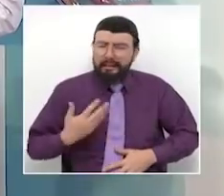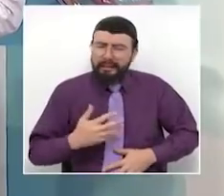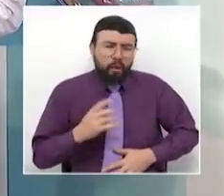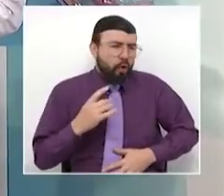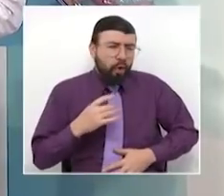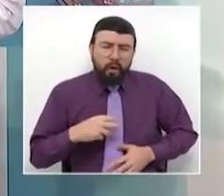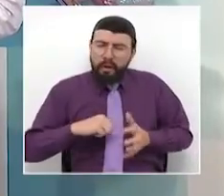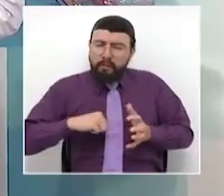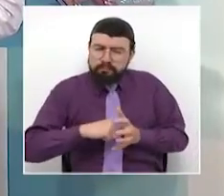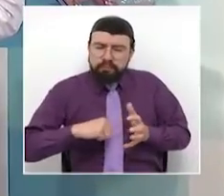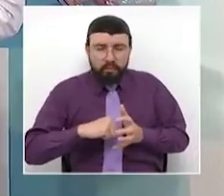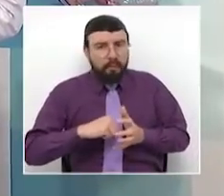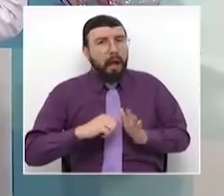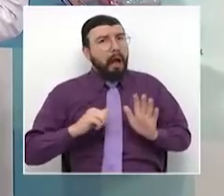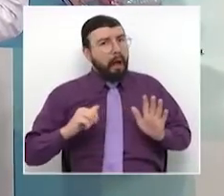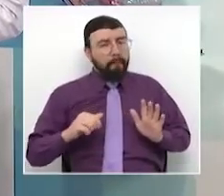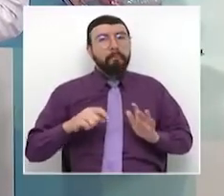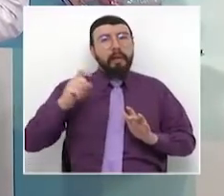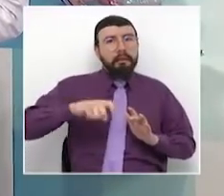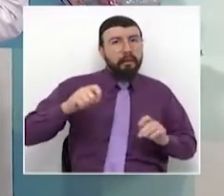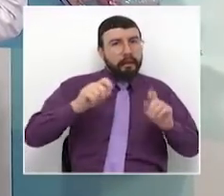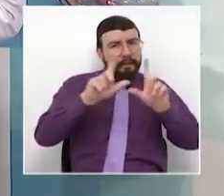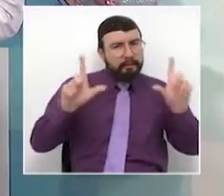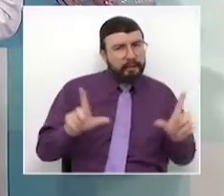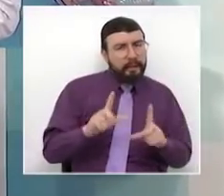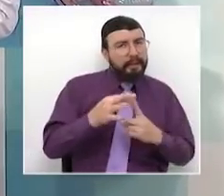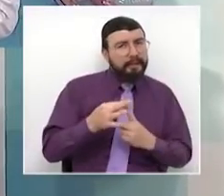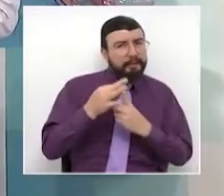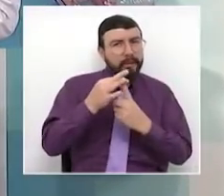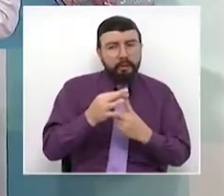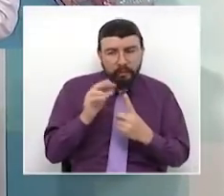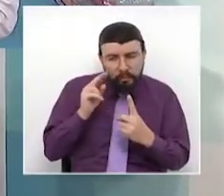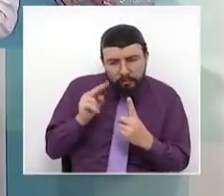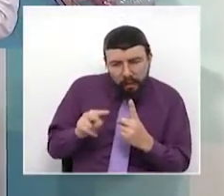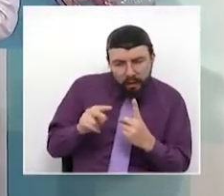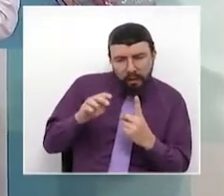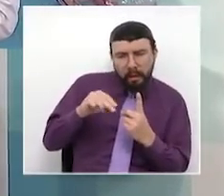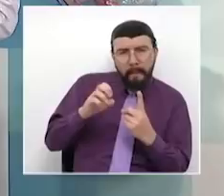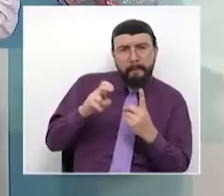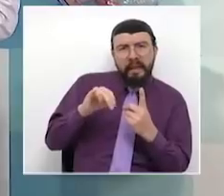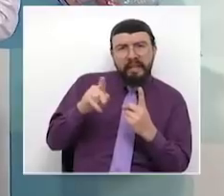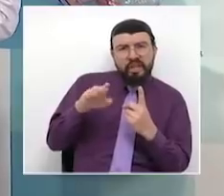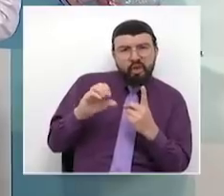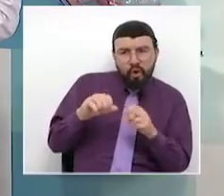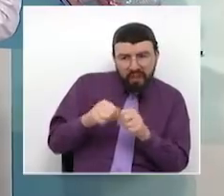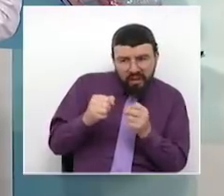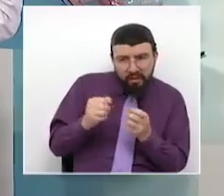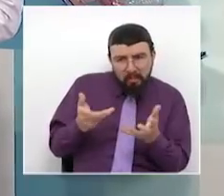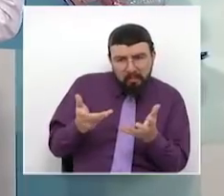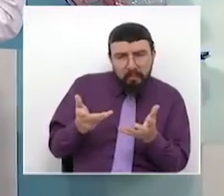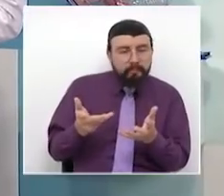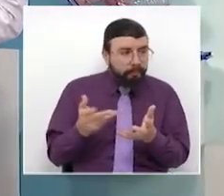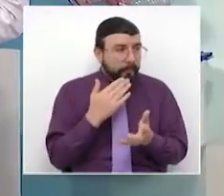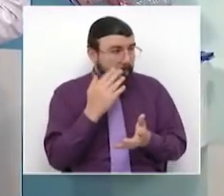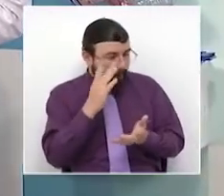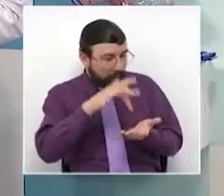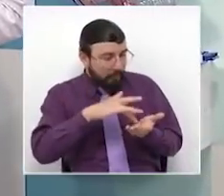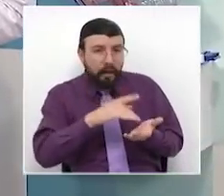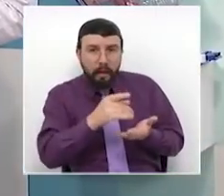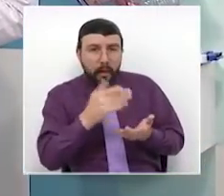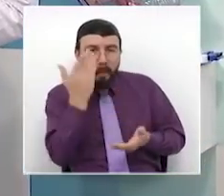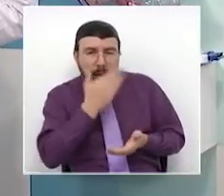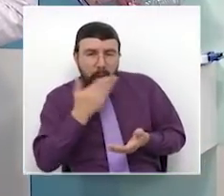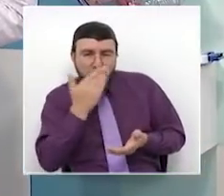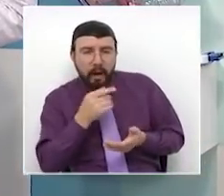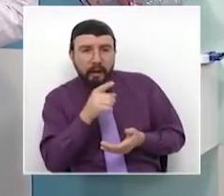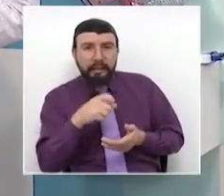Hay unas pruebas específicas que se hacen para determinar si el menisco está afectado. Entonces, en el consultorio se hacen las pruebas y el paciente refiere